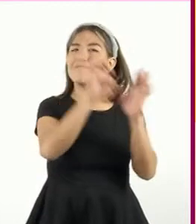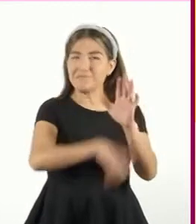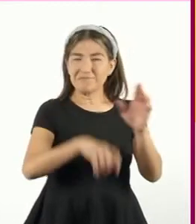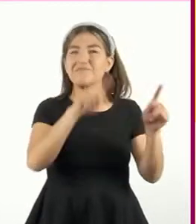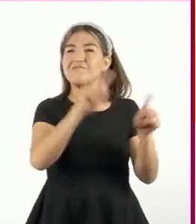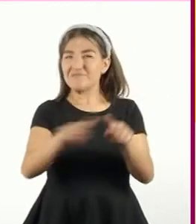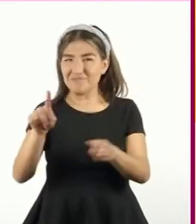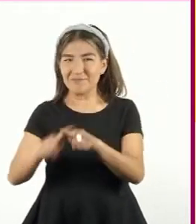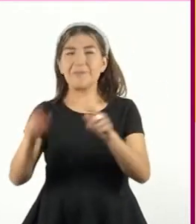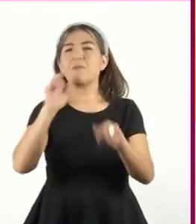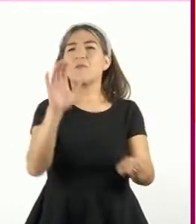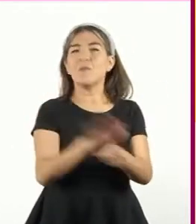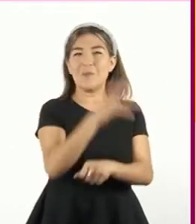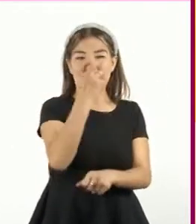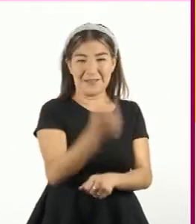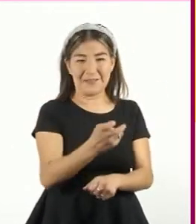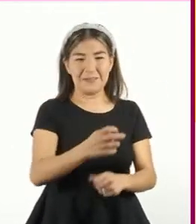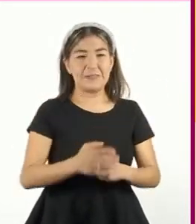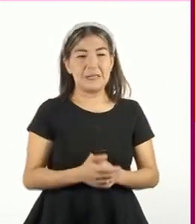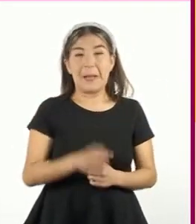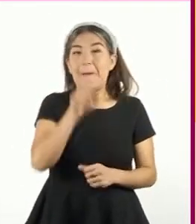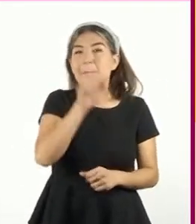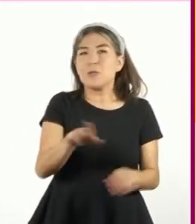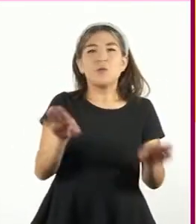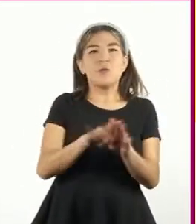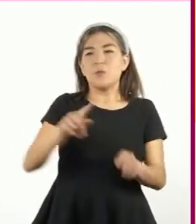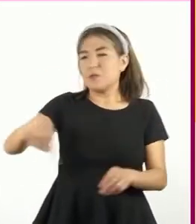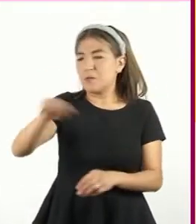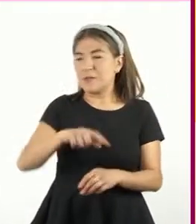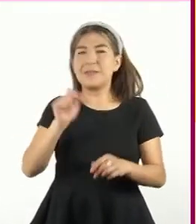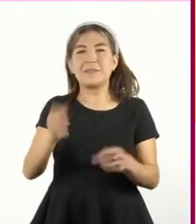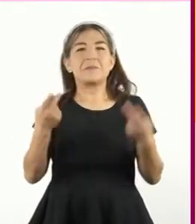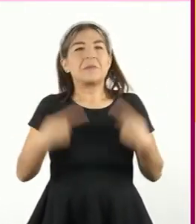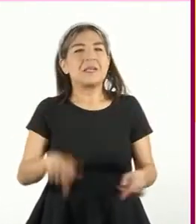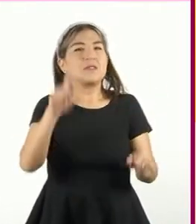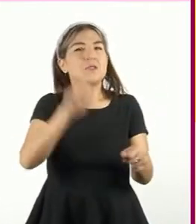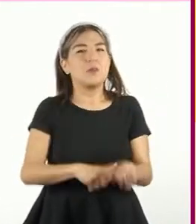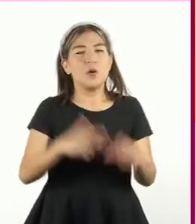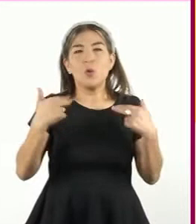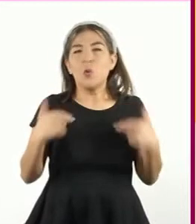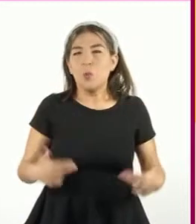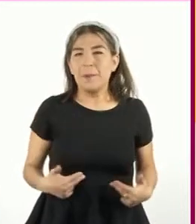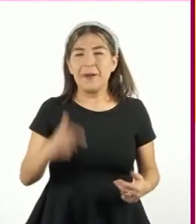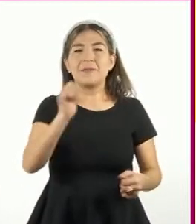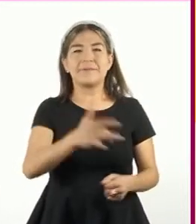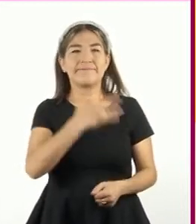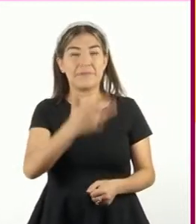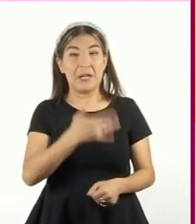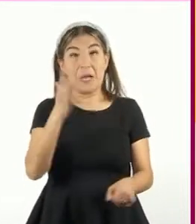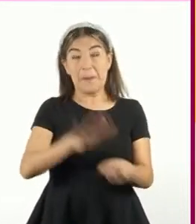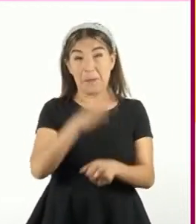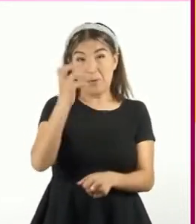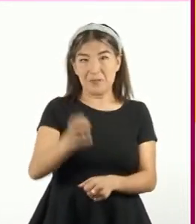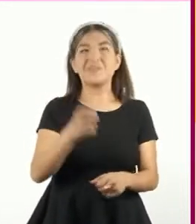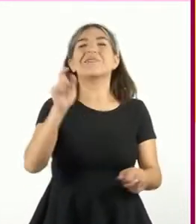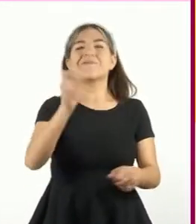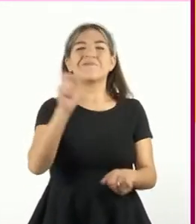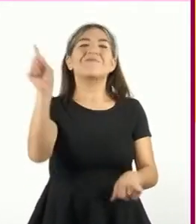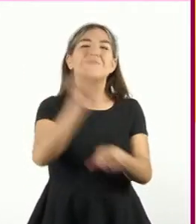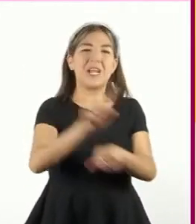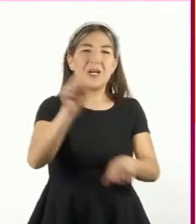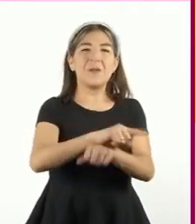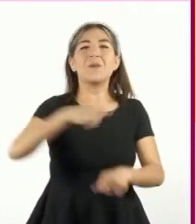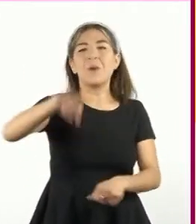de conflictos porque este es propio de las relaciones entre los seres humanos y por eso es tan cotidiano